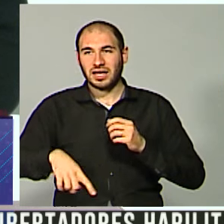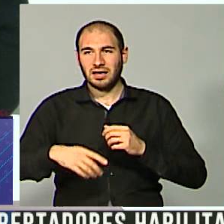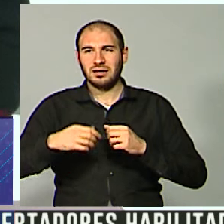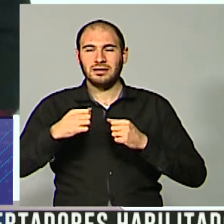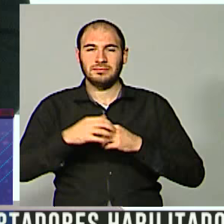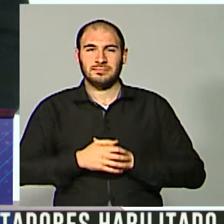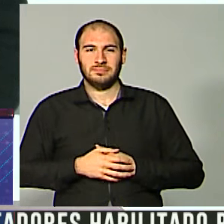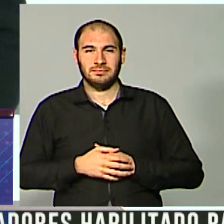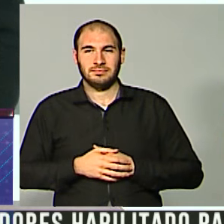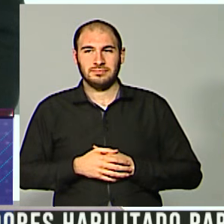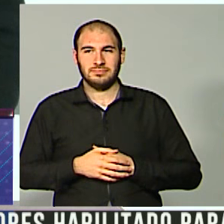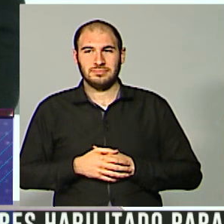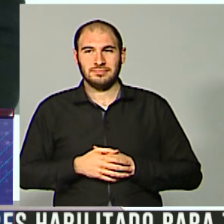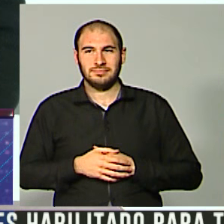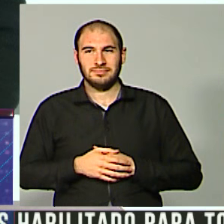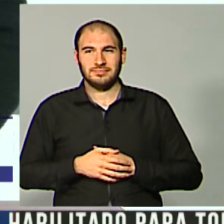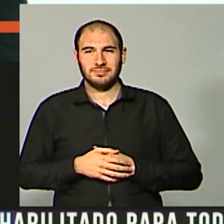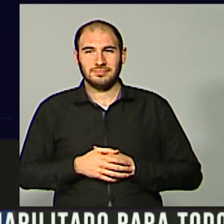persistencia de los grillos.